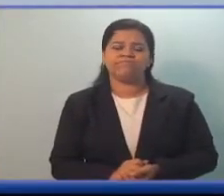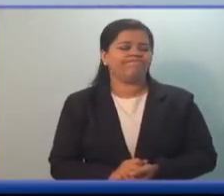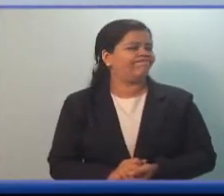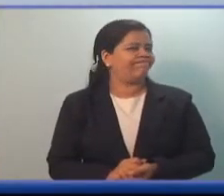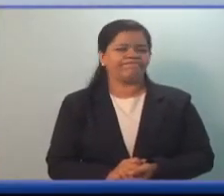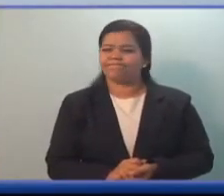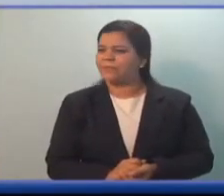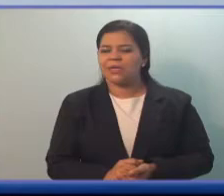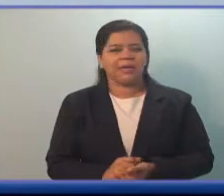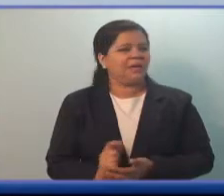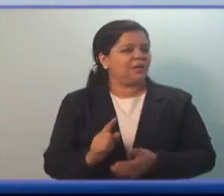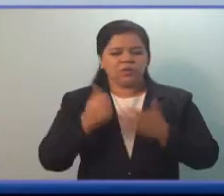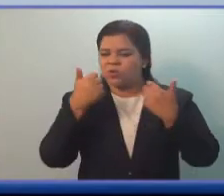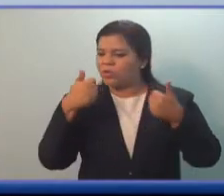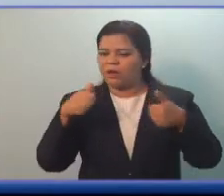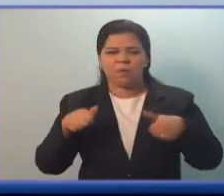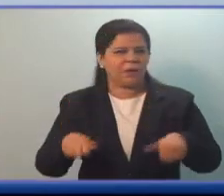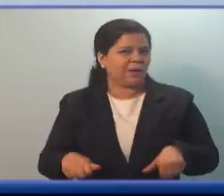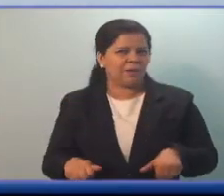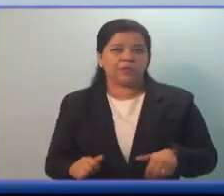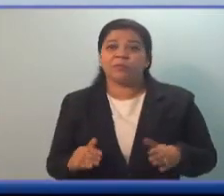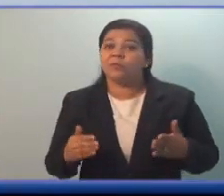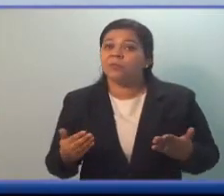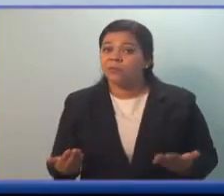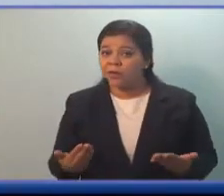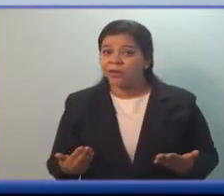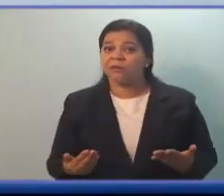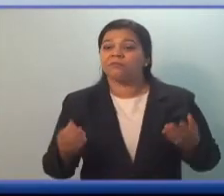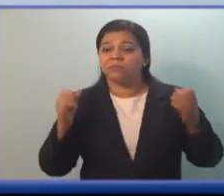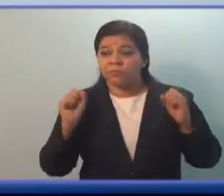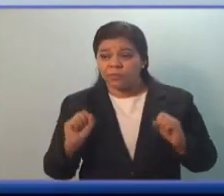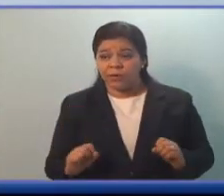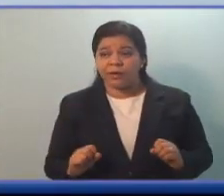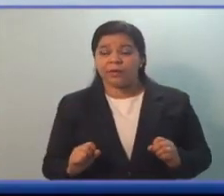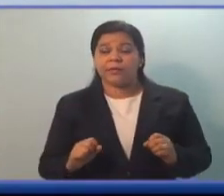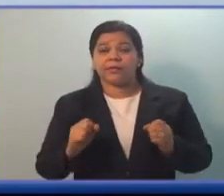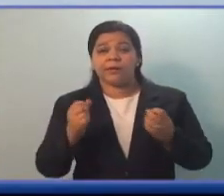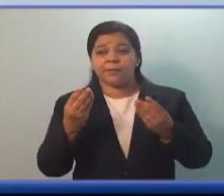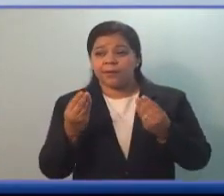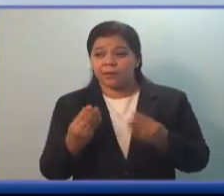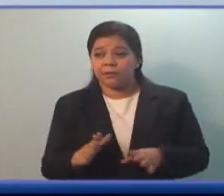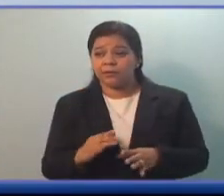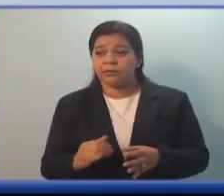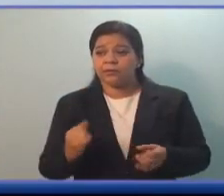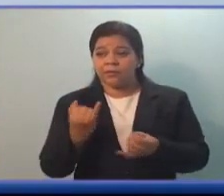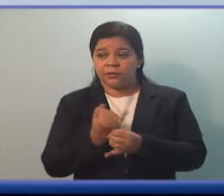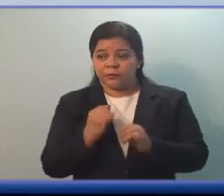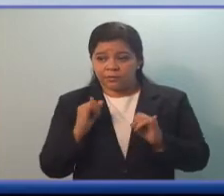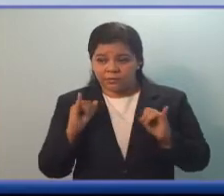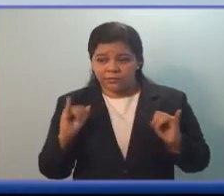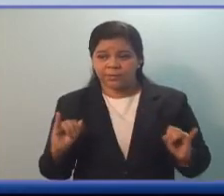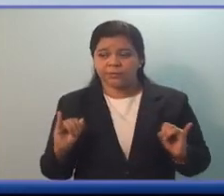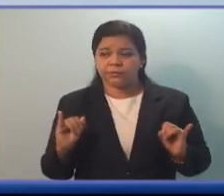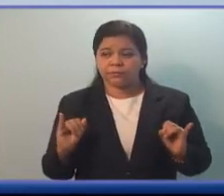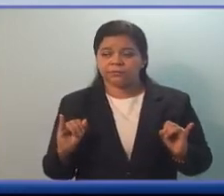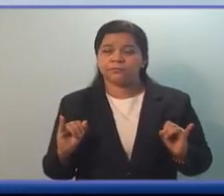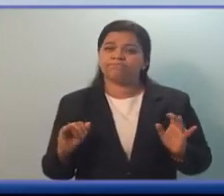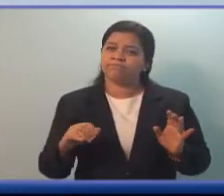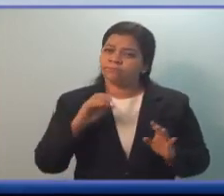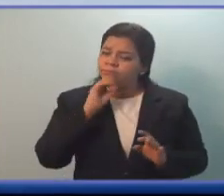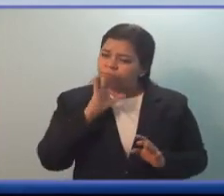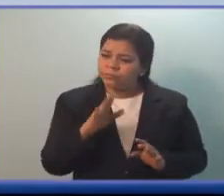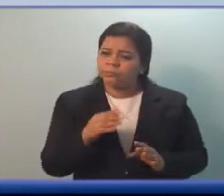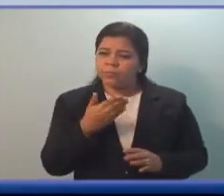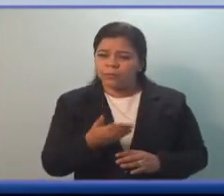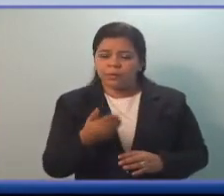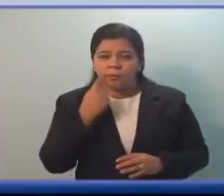acuerdo de ese mecanismo, porque eso puede hacer perder imparcialidad e independencia. Fíjese que dentro de las cosas que sí, me